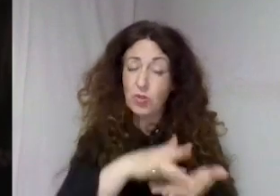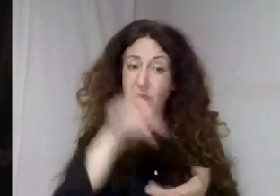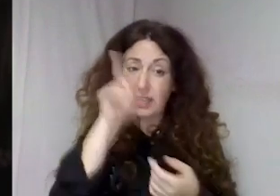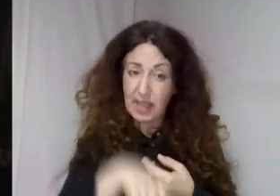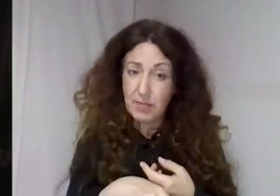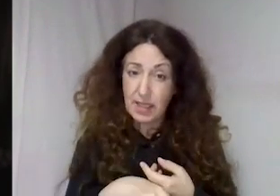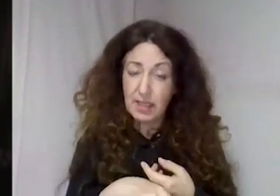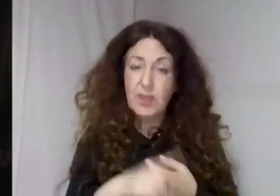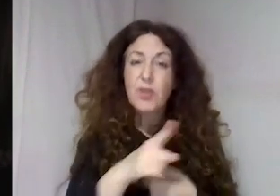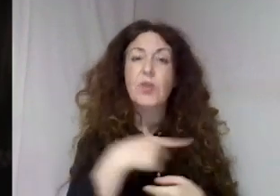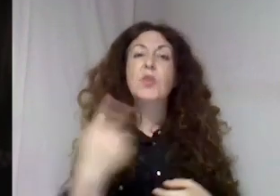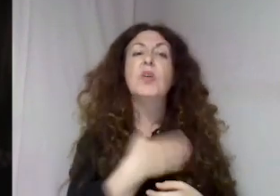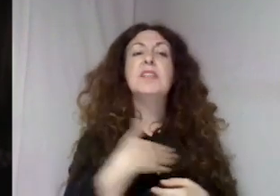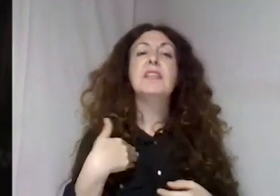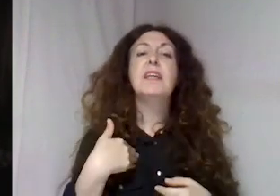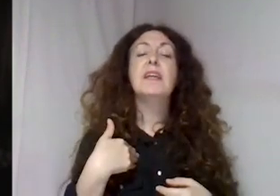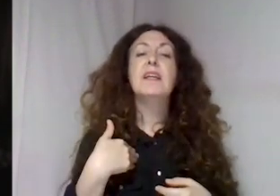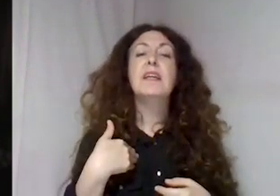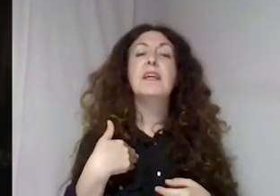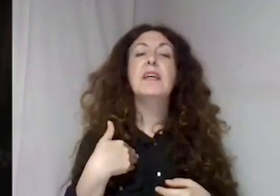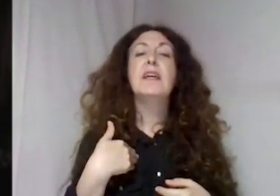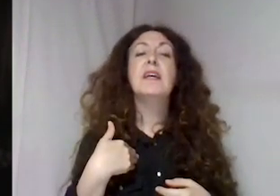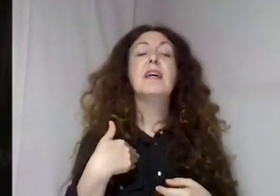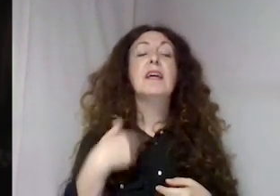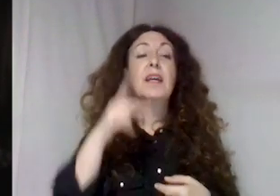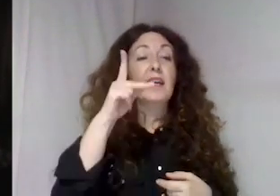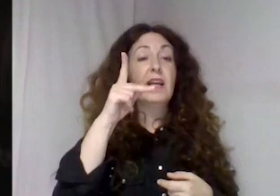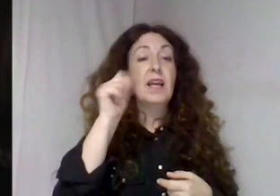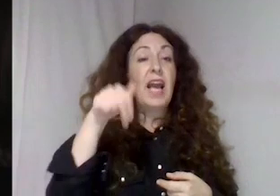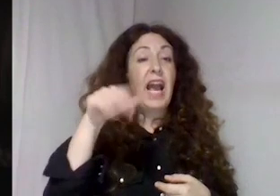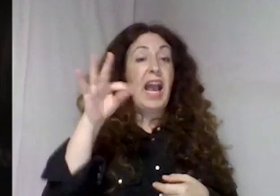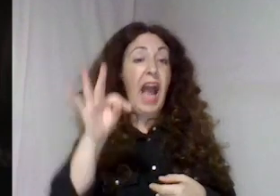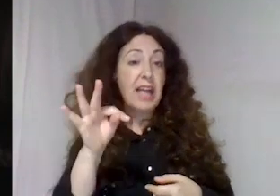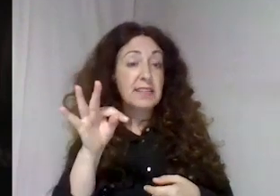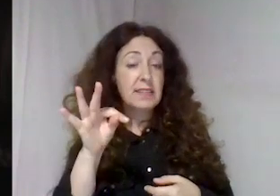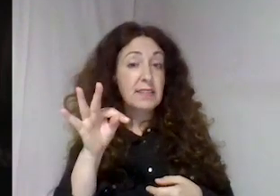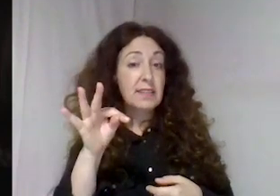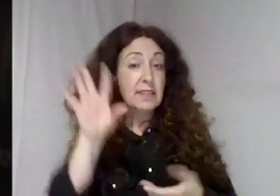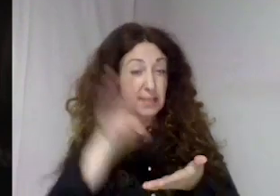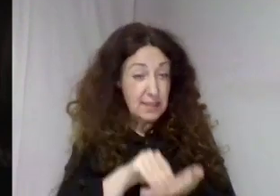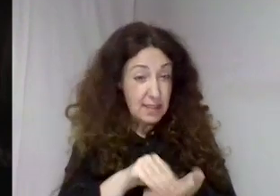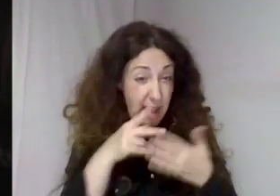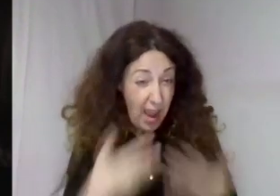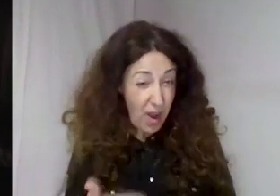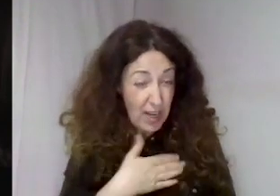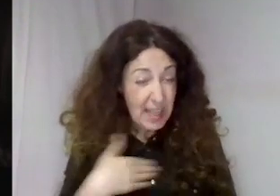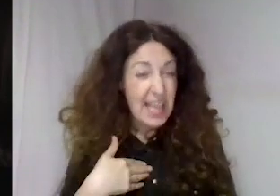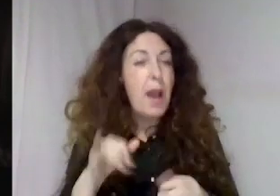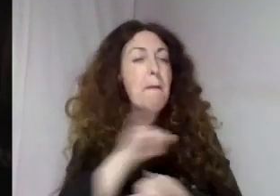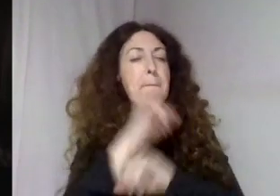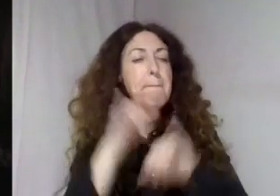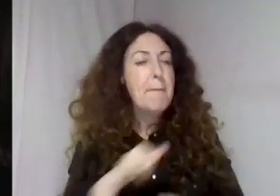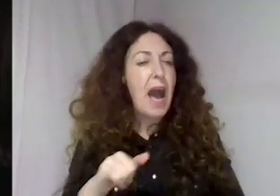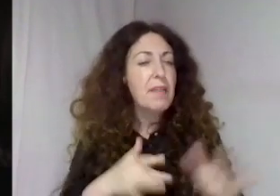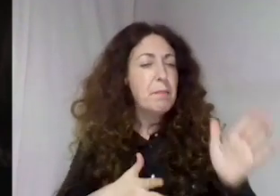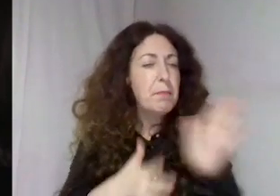aspiración. Pero fíjate que eso pasa siempre. Ahora mismo, por ejemplo, ¿a quién queremos rescatar? ¿Al viejo Kant de la paz